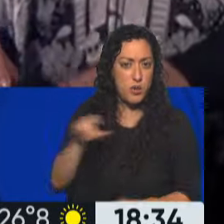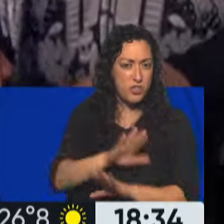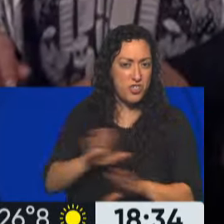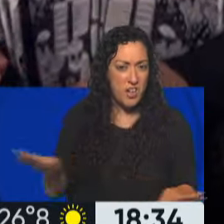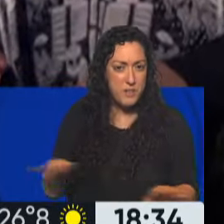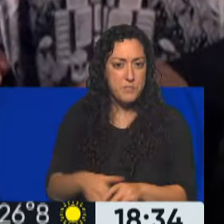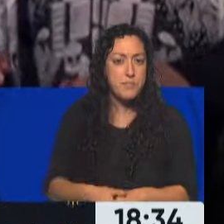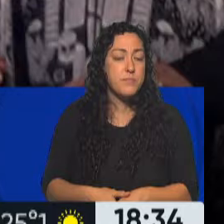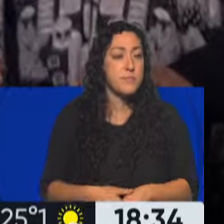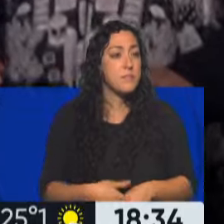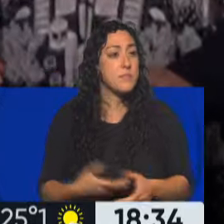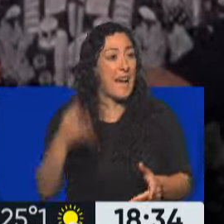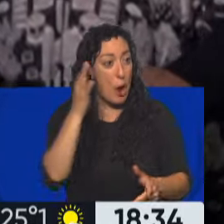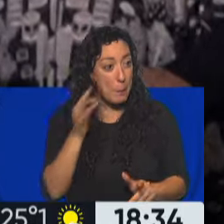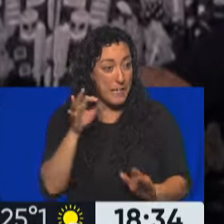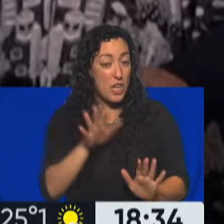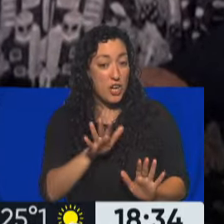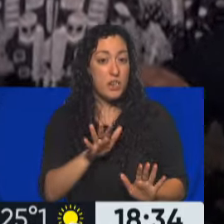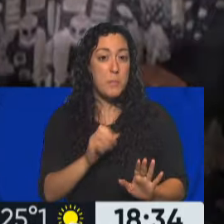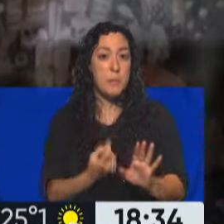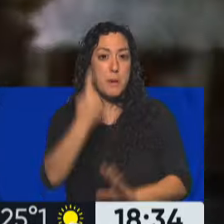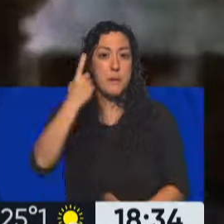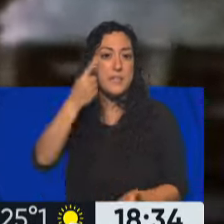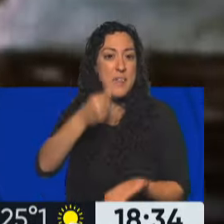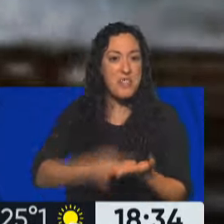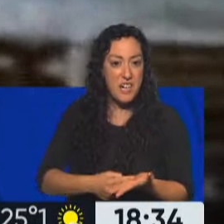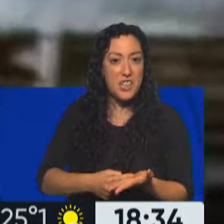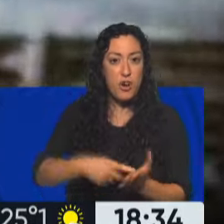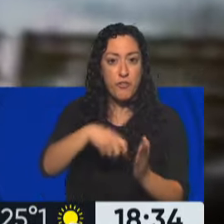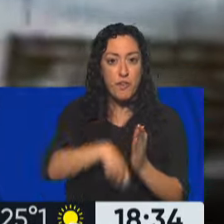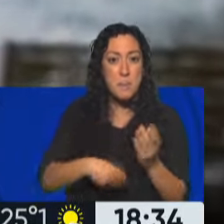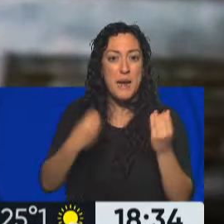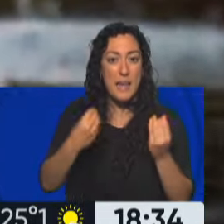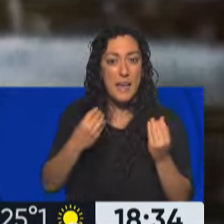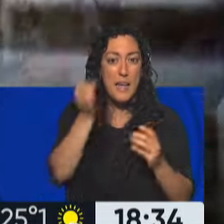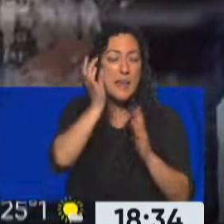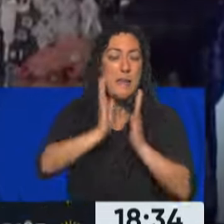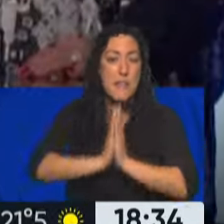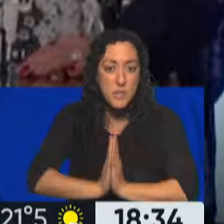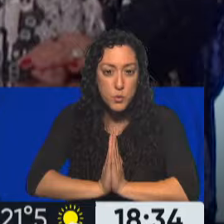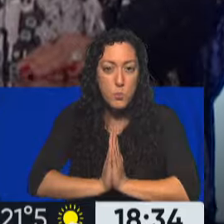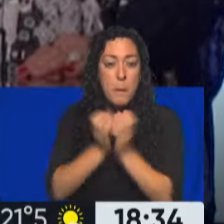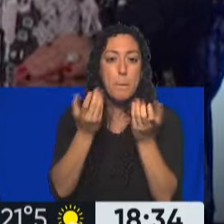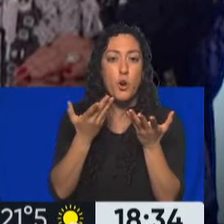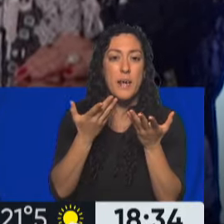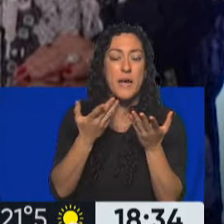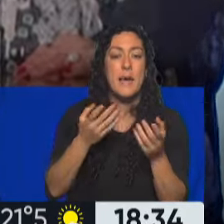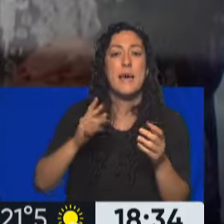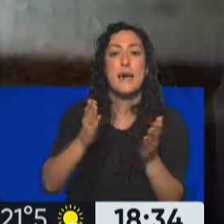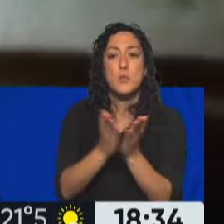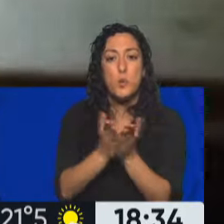En sintonía con esa posición, el primer decreto que firmó fue un pedido de disculpas del Estado a la matanza estudiantil de Tlatelolco